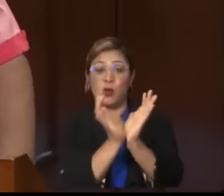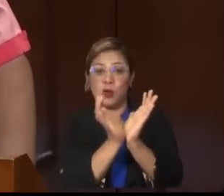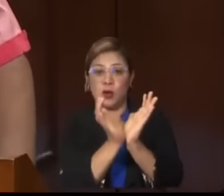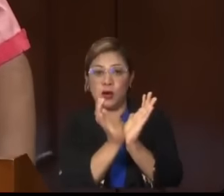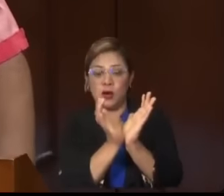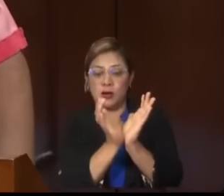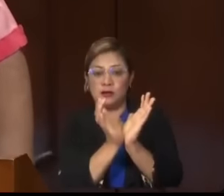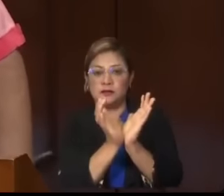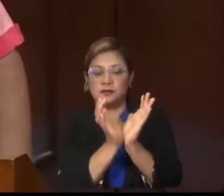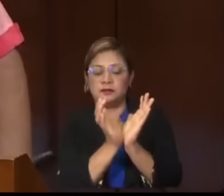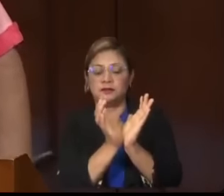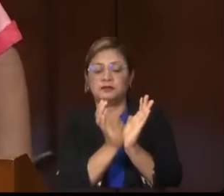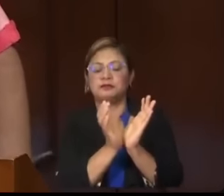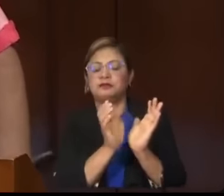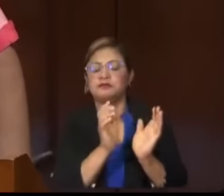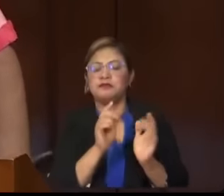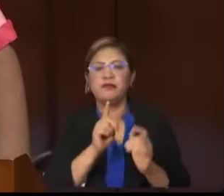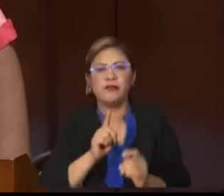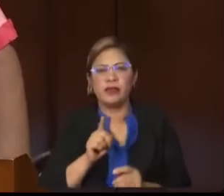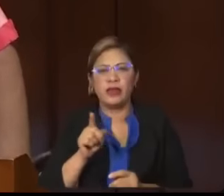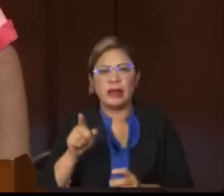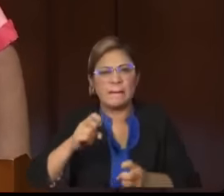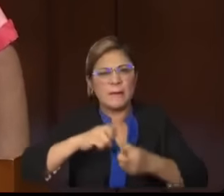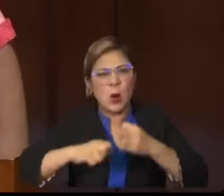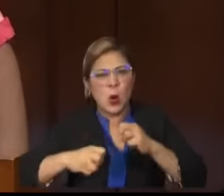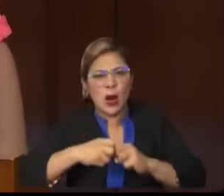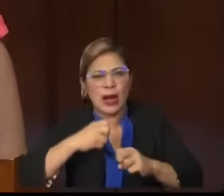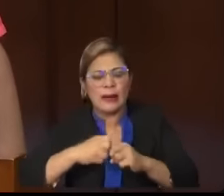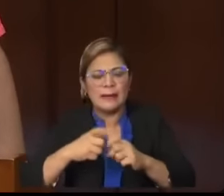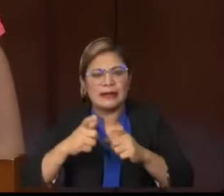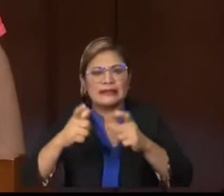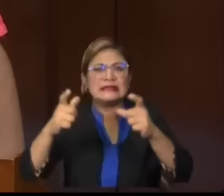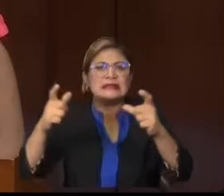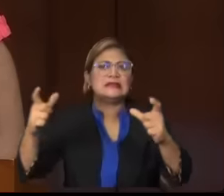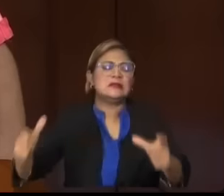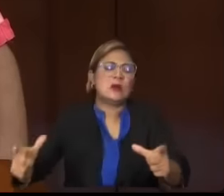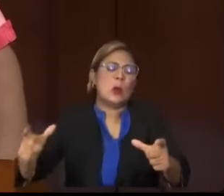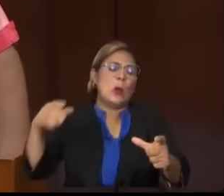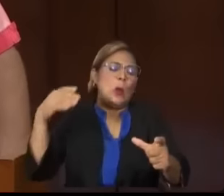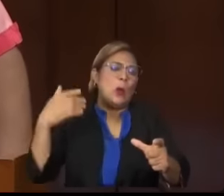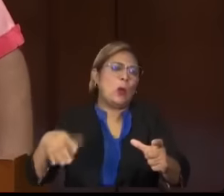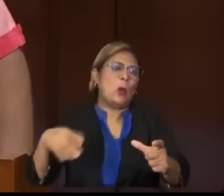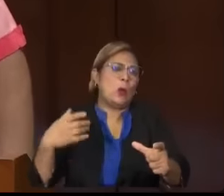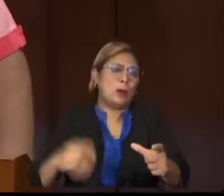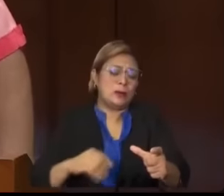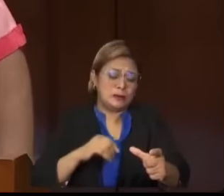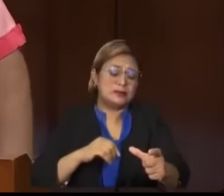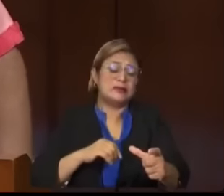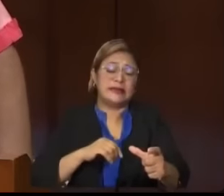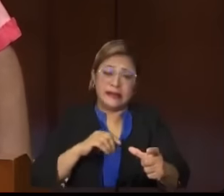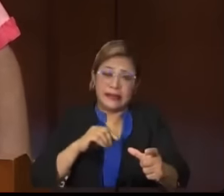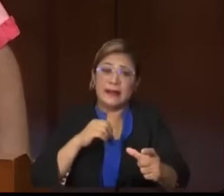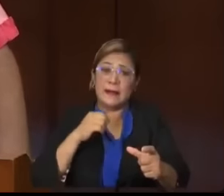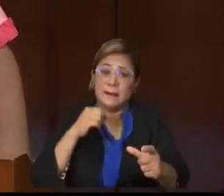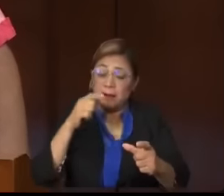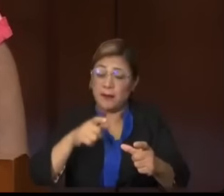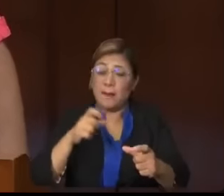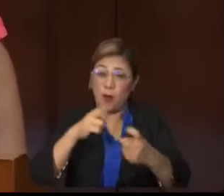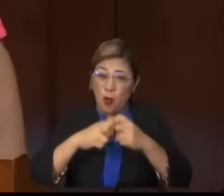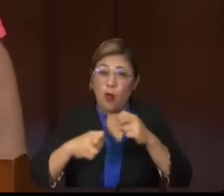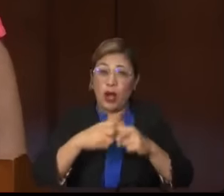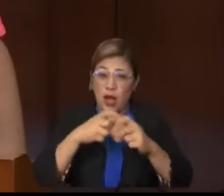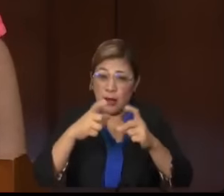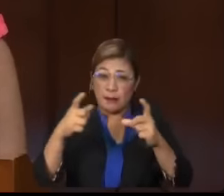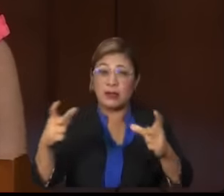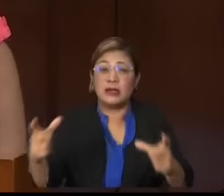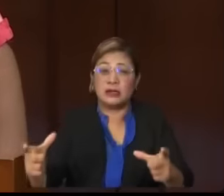que precisamente es uno de los problemas y de las causales, los cuales nos tienen con